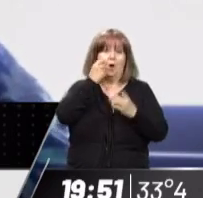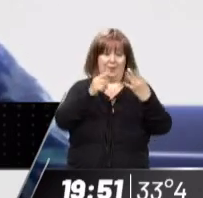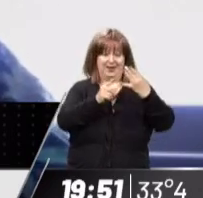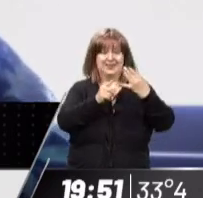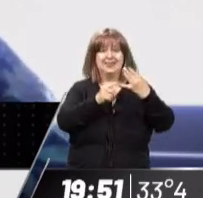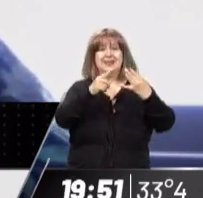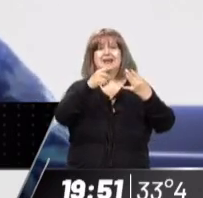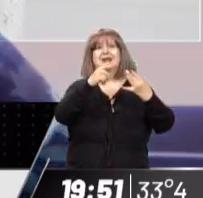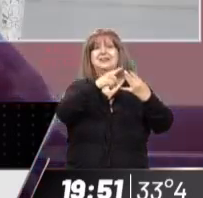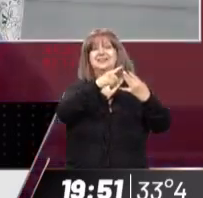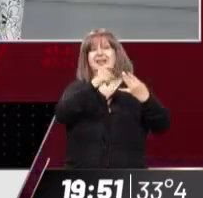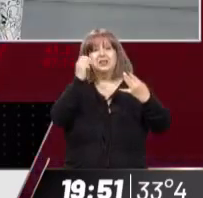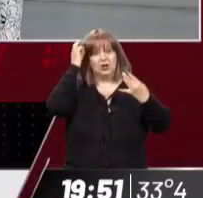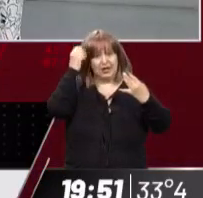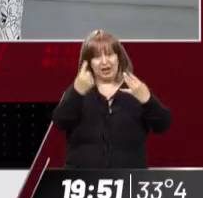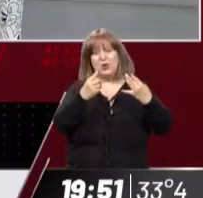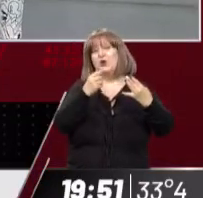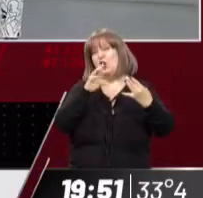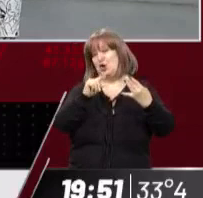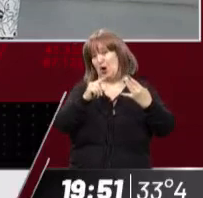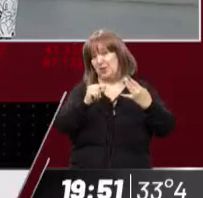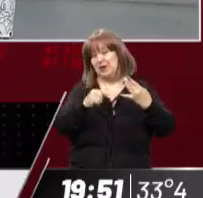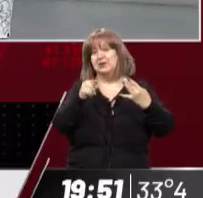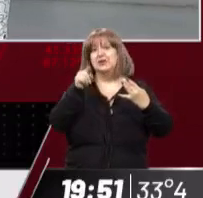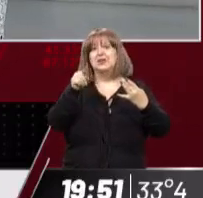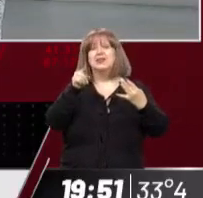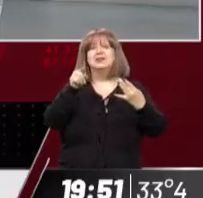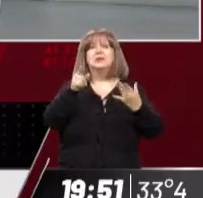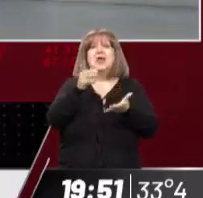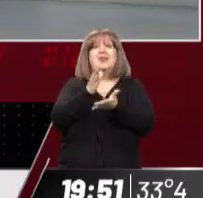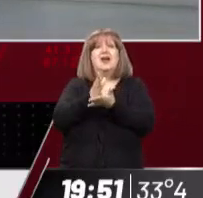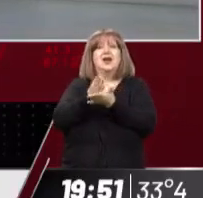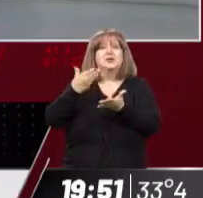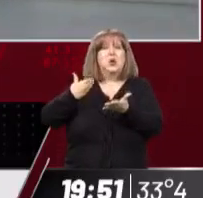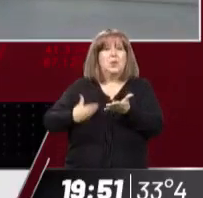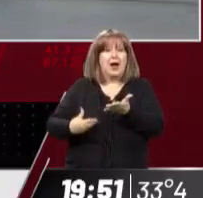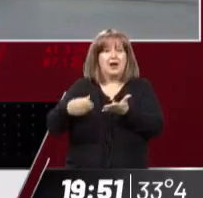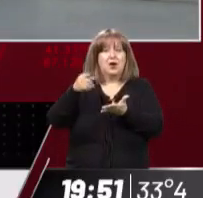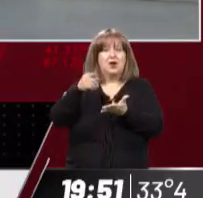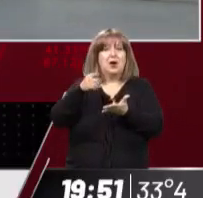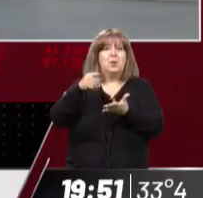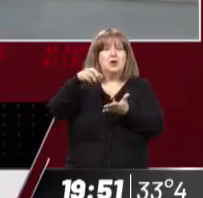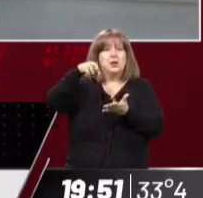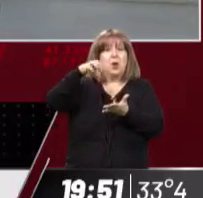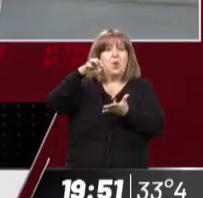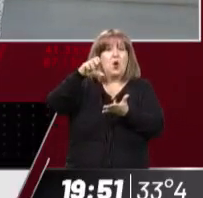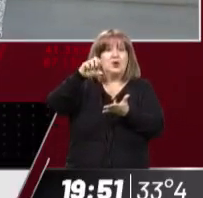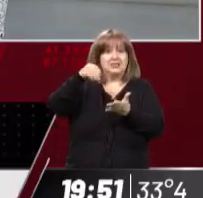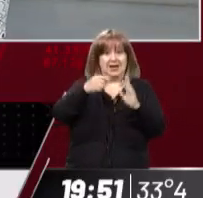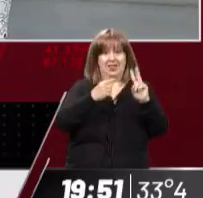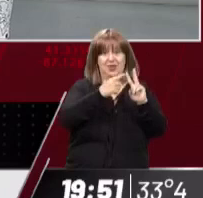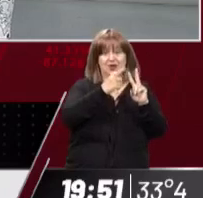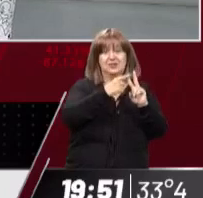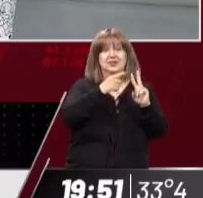que toca directamente al Movimiento Ecuménico por los Derechos Humanos, porque fue Pocha Camín y Elba Morales, que